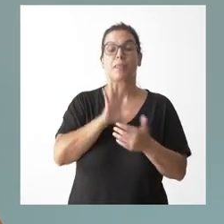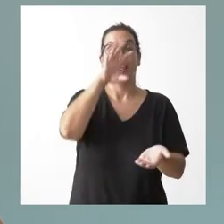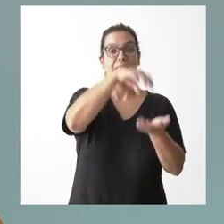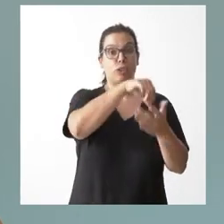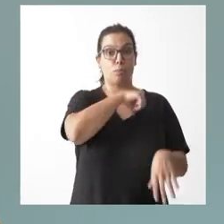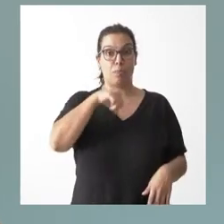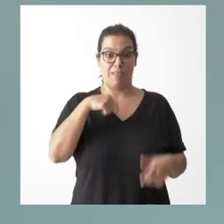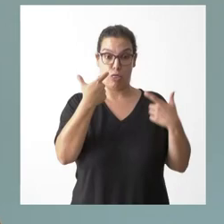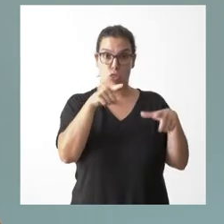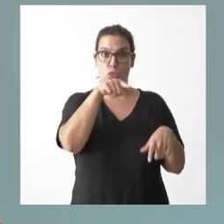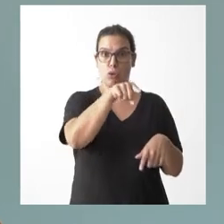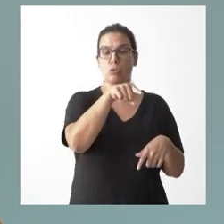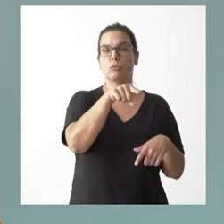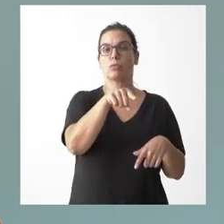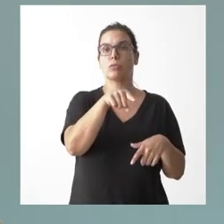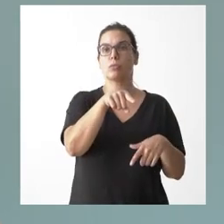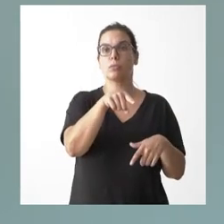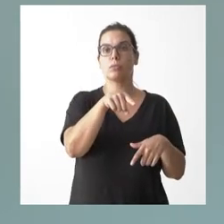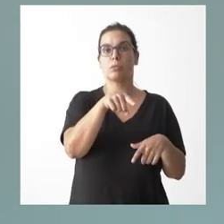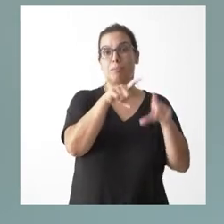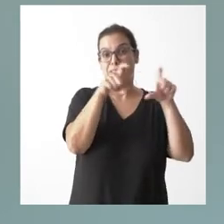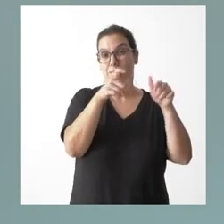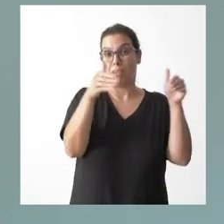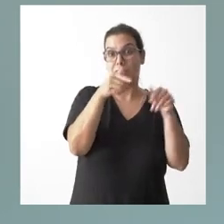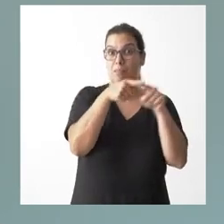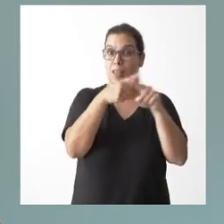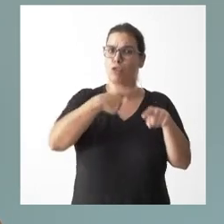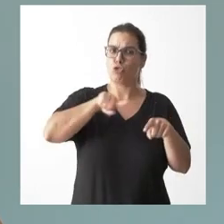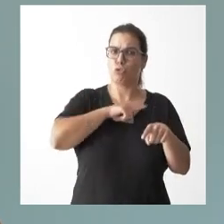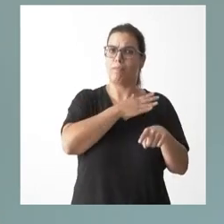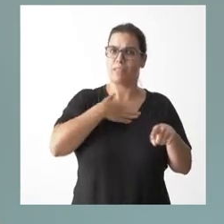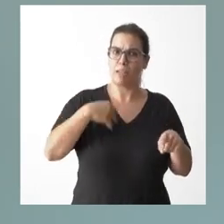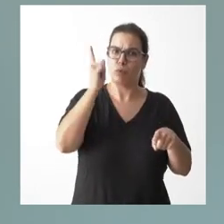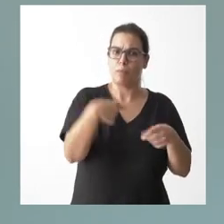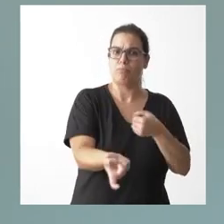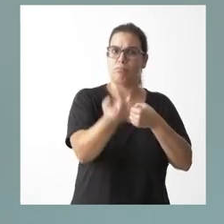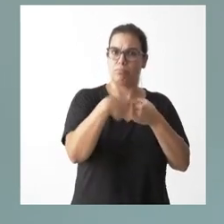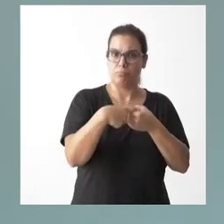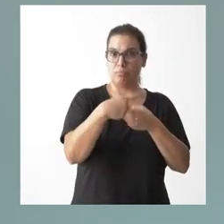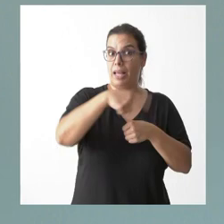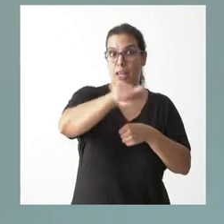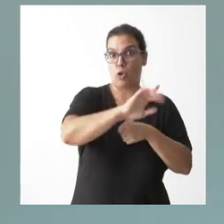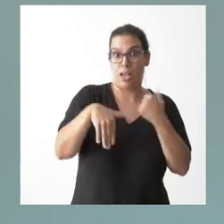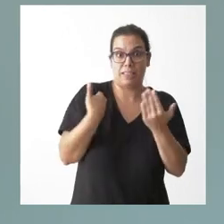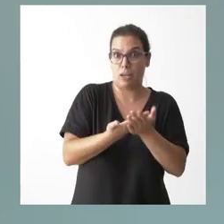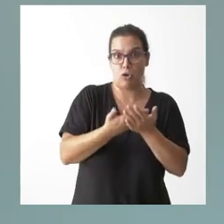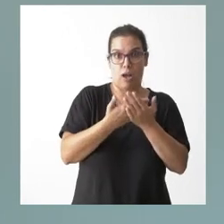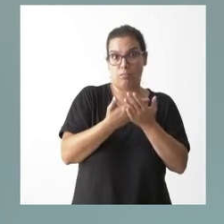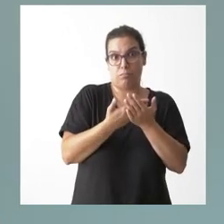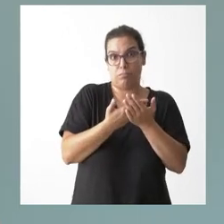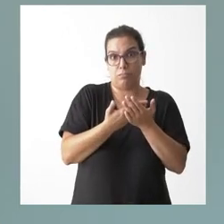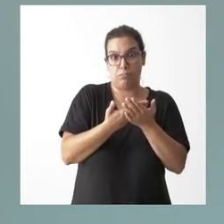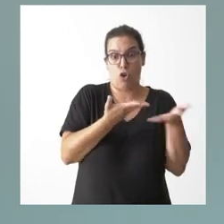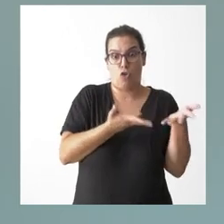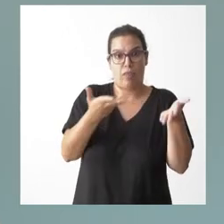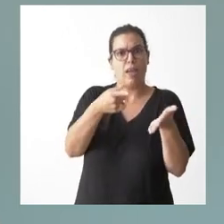centros privados, esas pequeñas pymes con las que siempre hemos querido contar, que son los que hasta ahora han estado atendiendo a los alumnos y van a